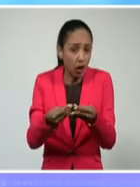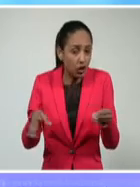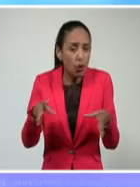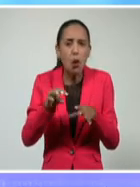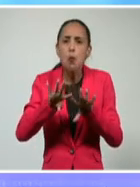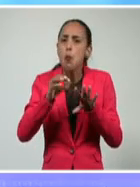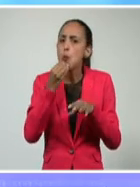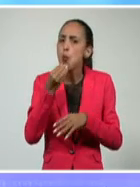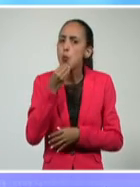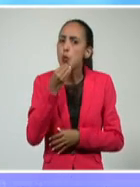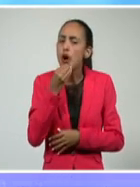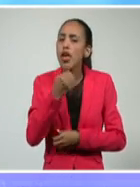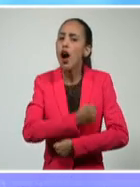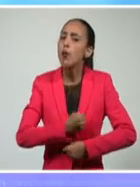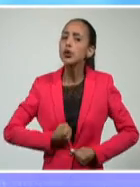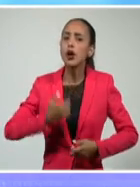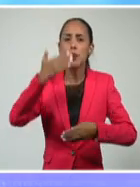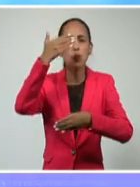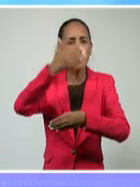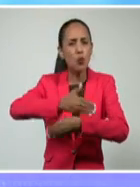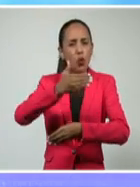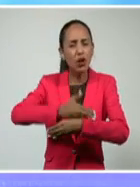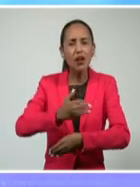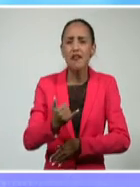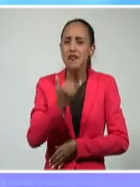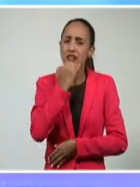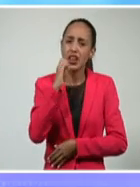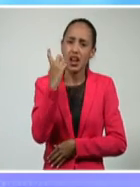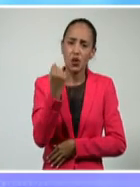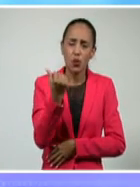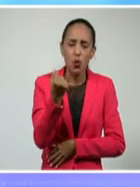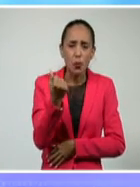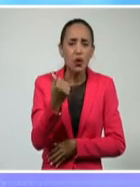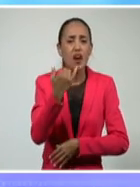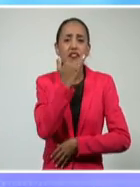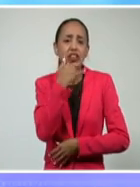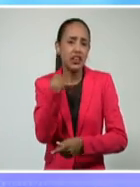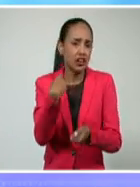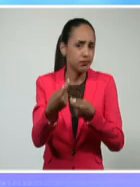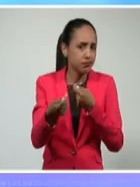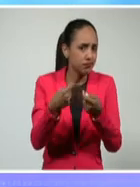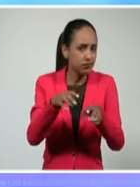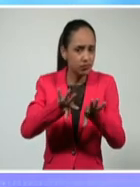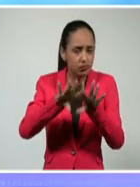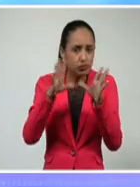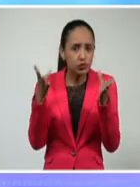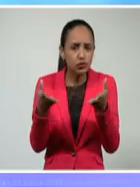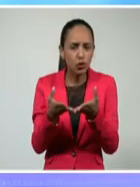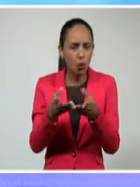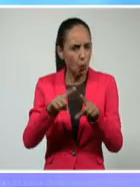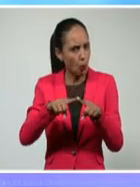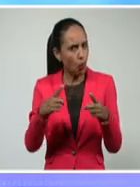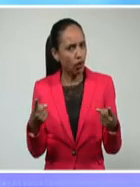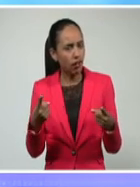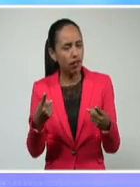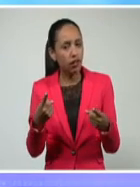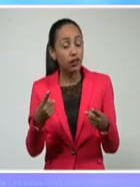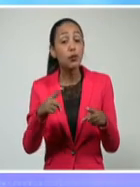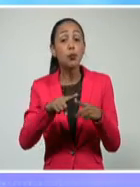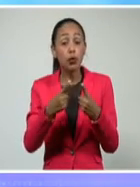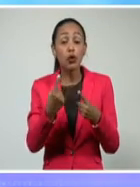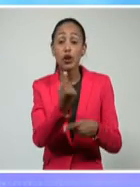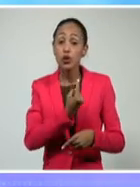cerco comercial, económico y financiero durante tanto tiempo? Miren, yo creo que el secreto está en una capacidad de